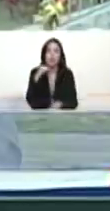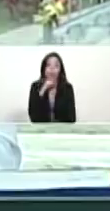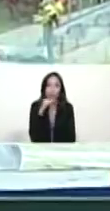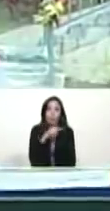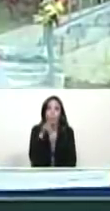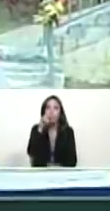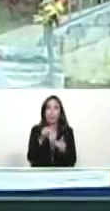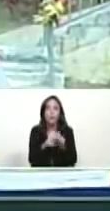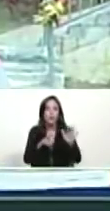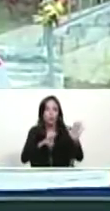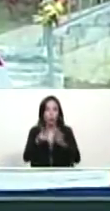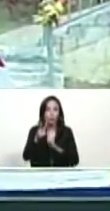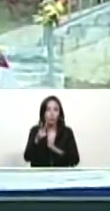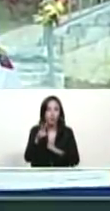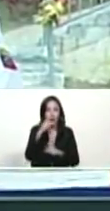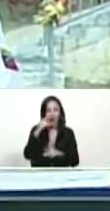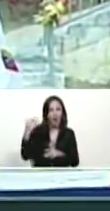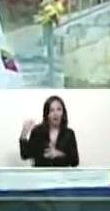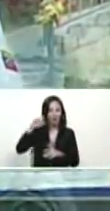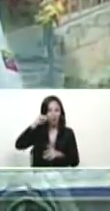2012, ¿recuerdan?